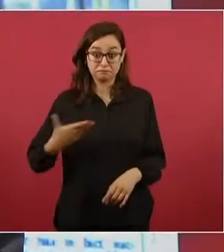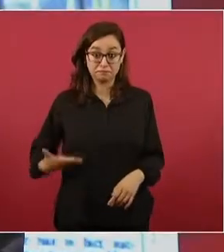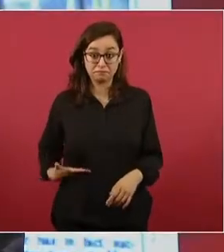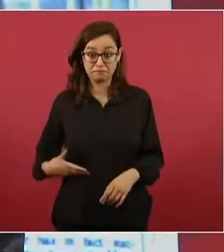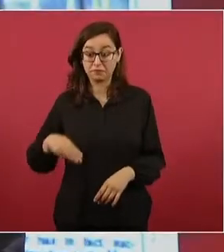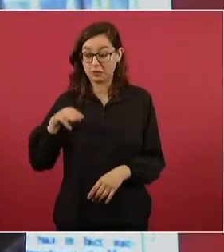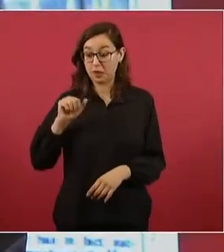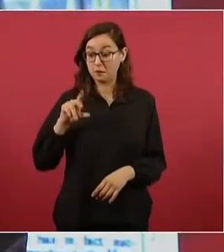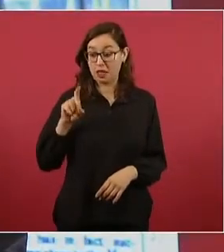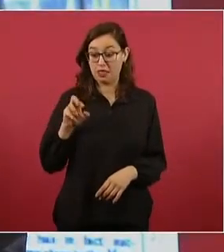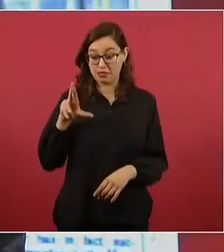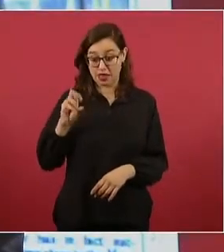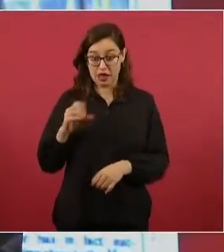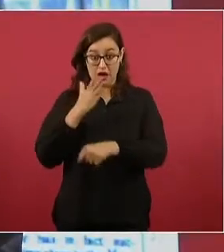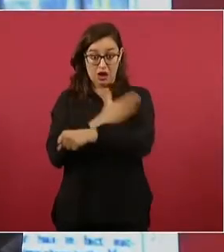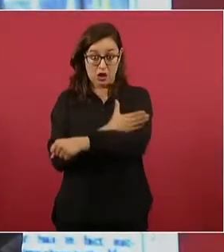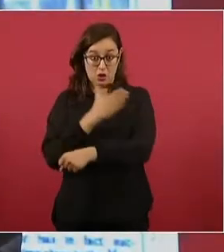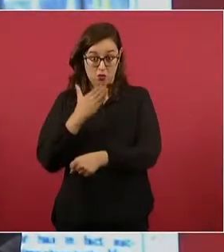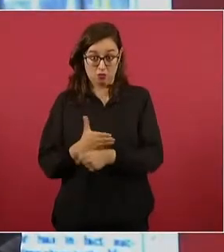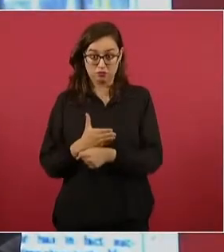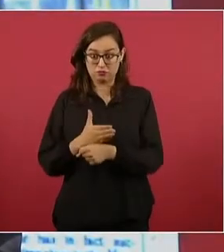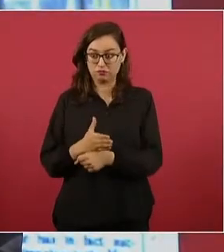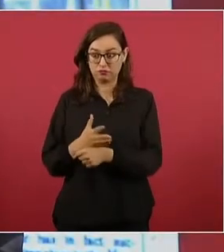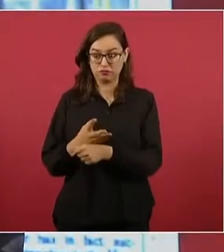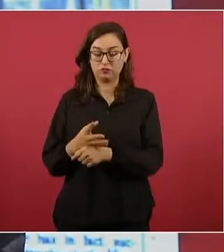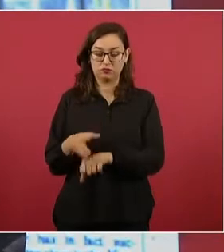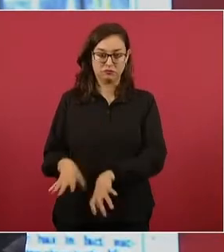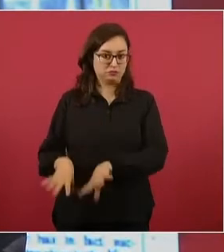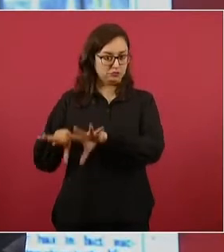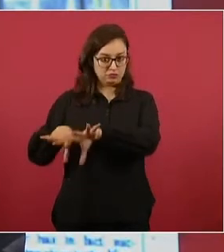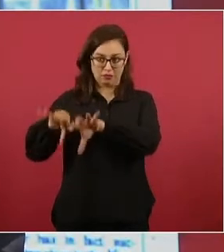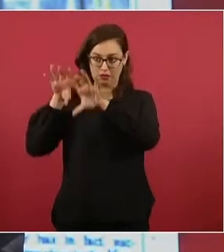lo va a ver la esposa,